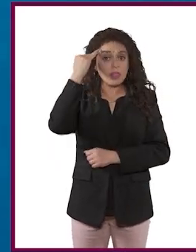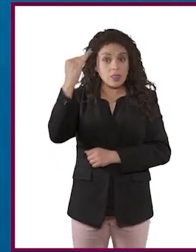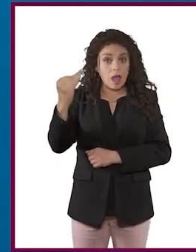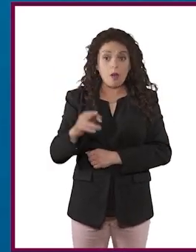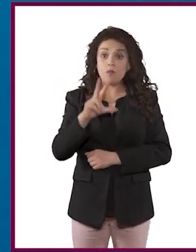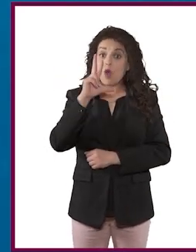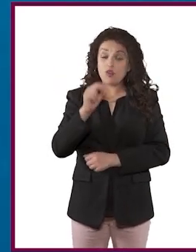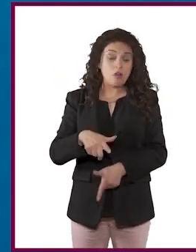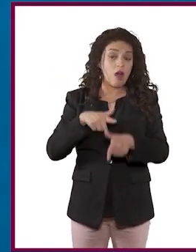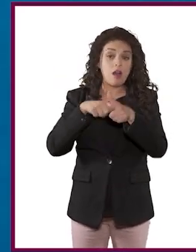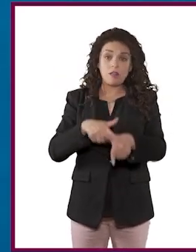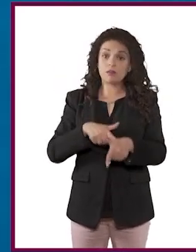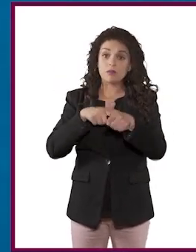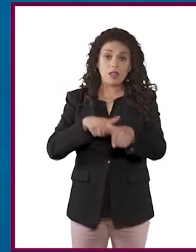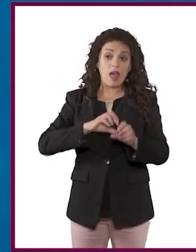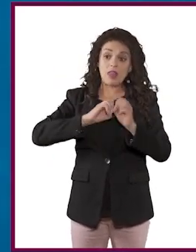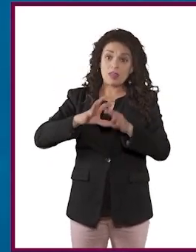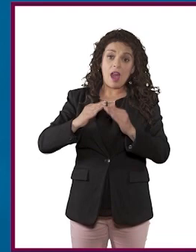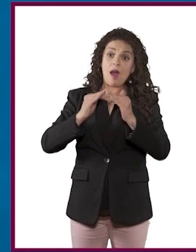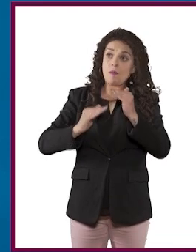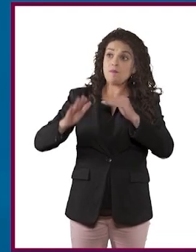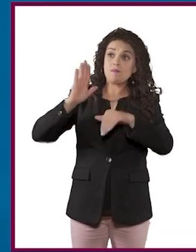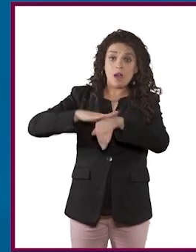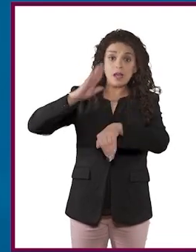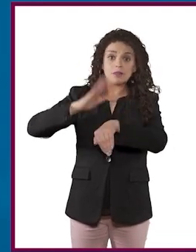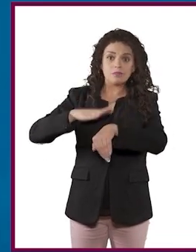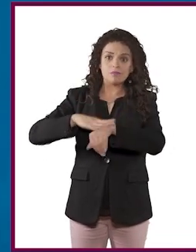no permitir que continúe su escalada.